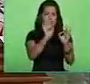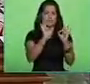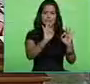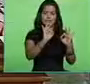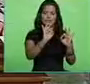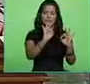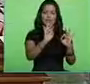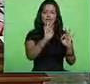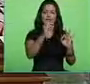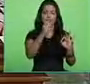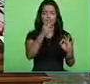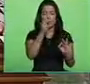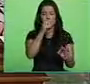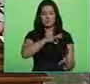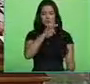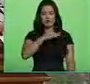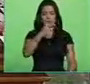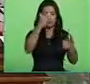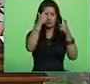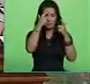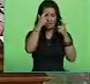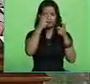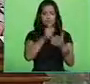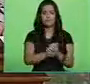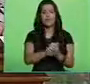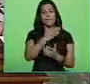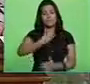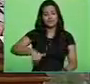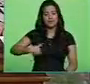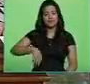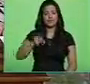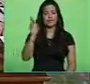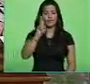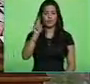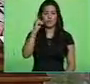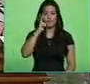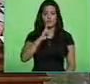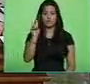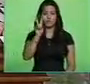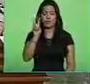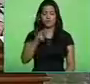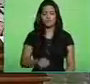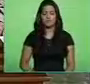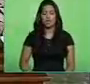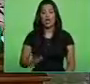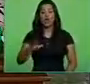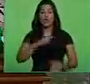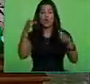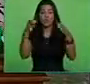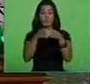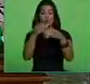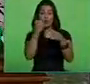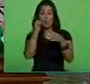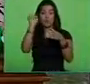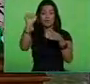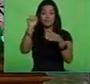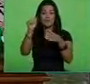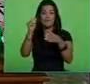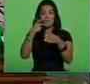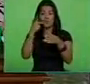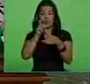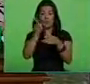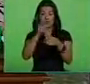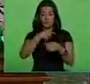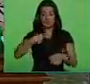presidente de la República Bolivariana de Venezuela. Le ruego aceptar en nombre del Comité Central del Partido Comunista de China mi sentido